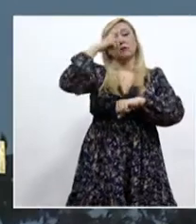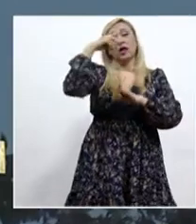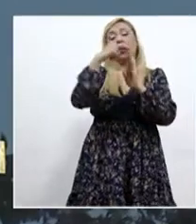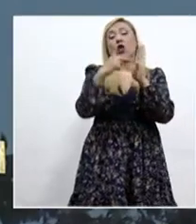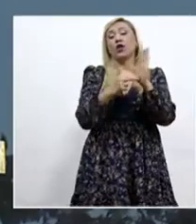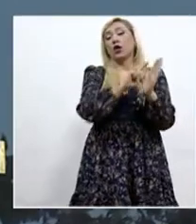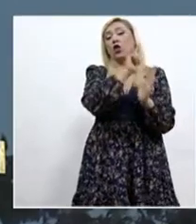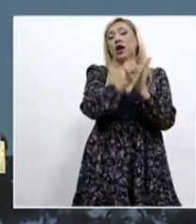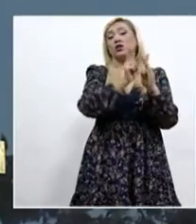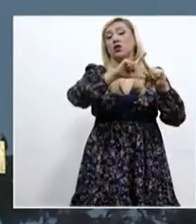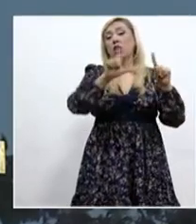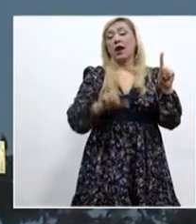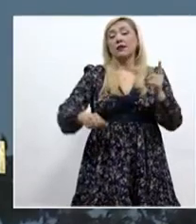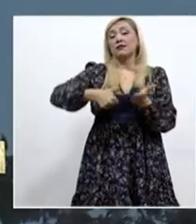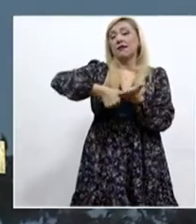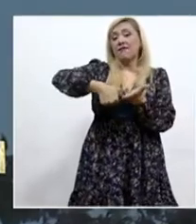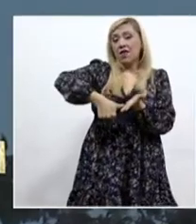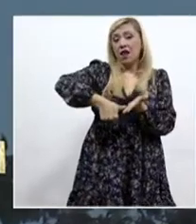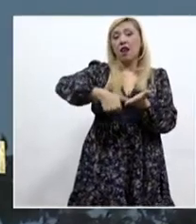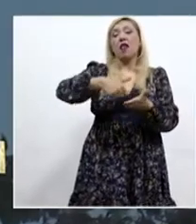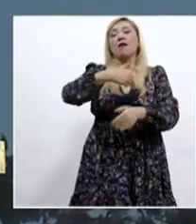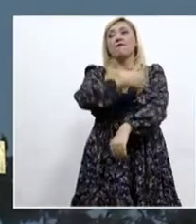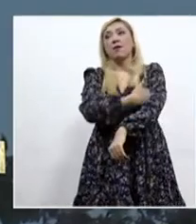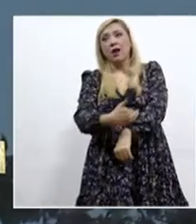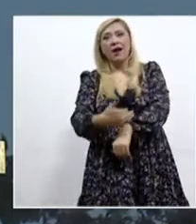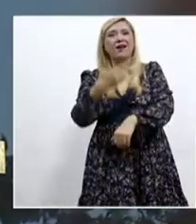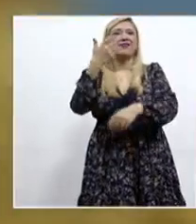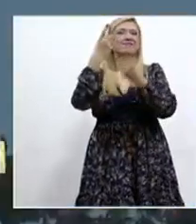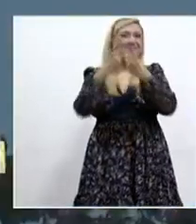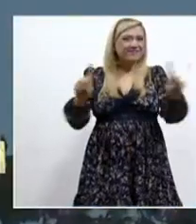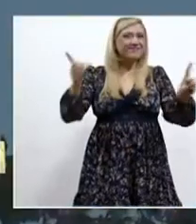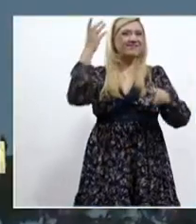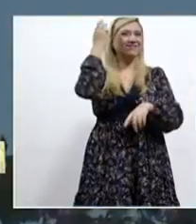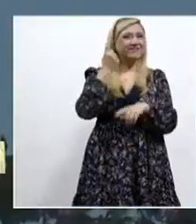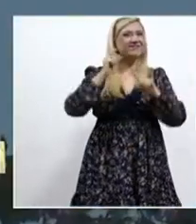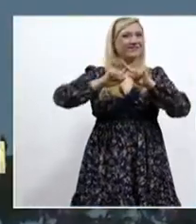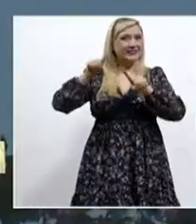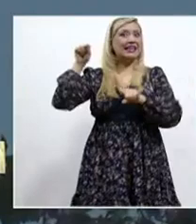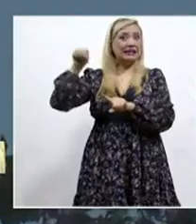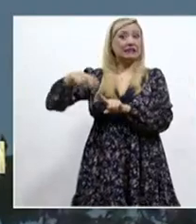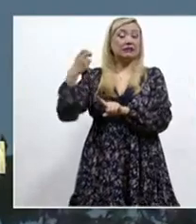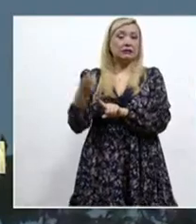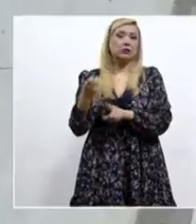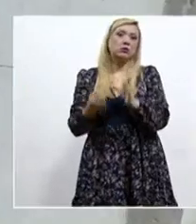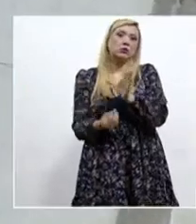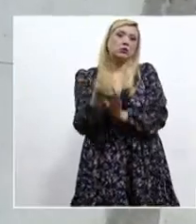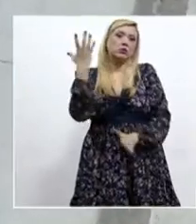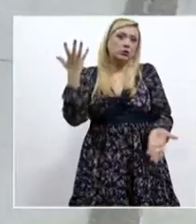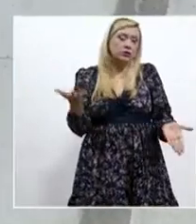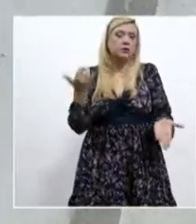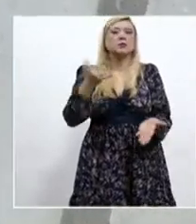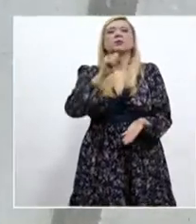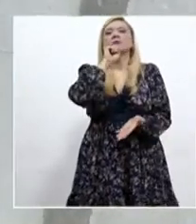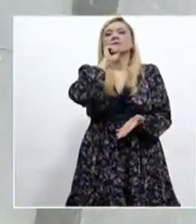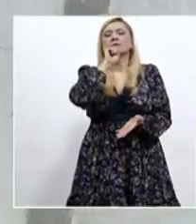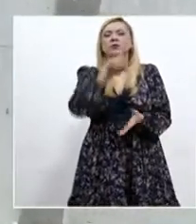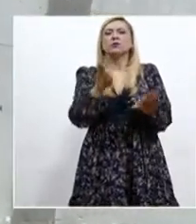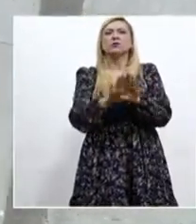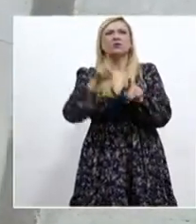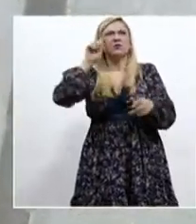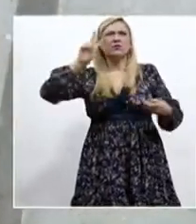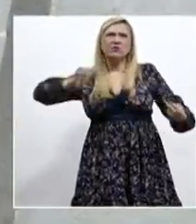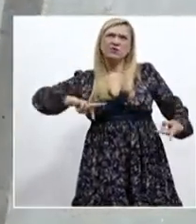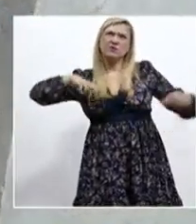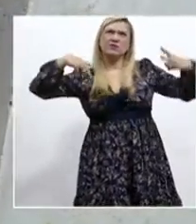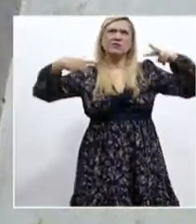asuntos que resolvió el Pleno de la Suprema Corte en su sesión de este martes. Muchas gracias, Mario, como siempre, por